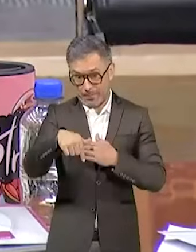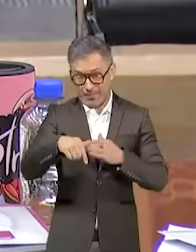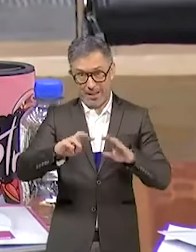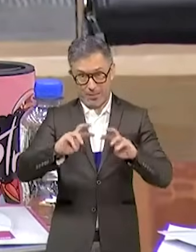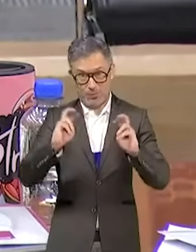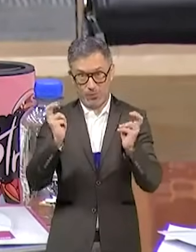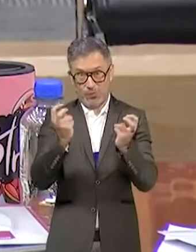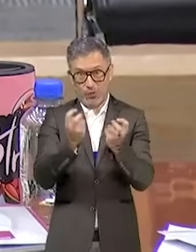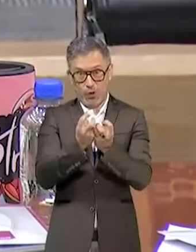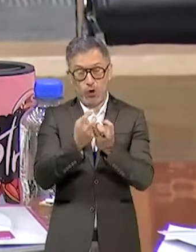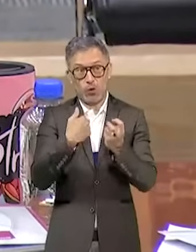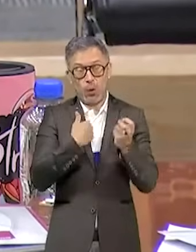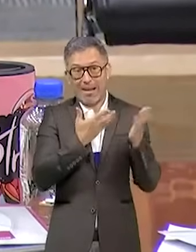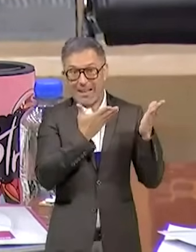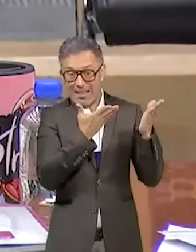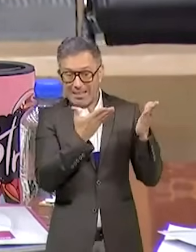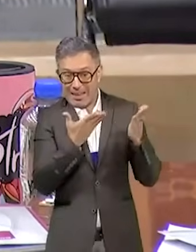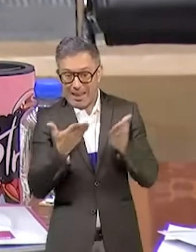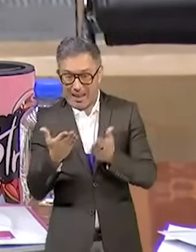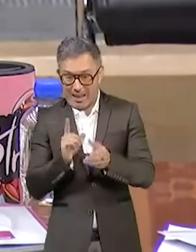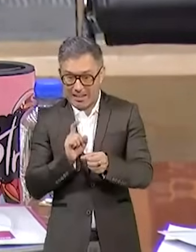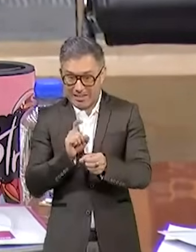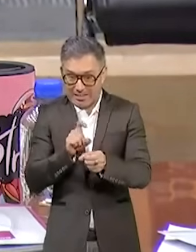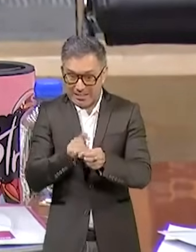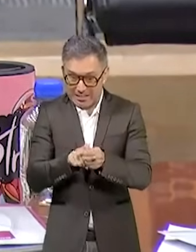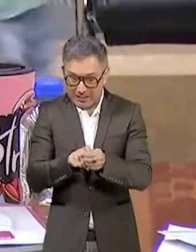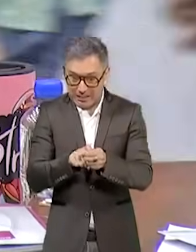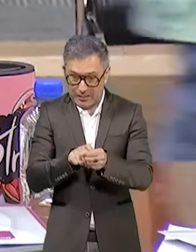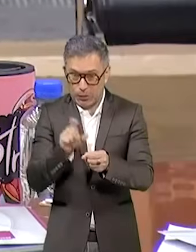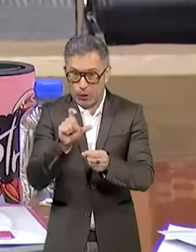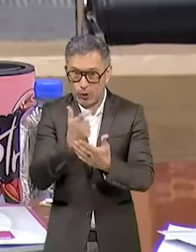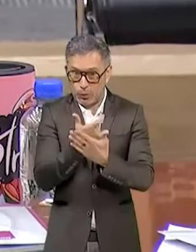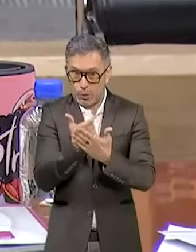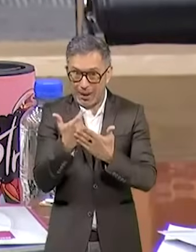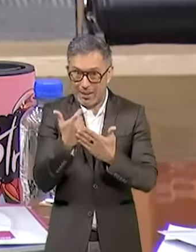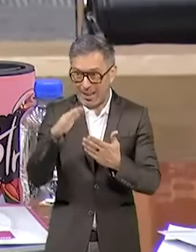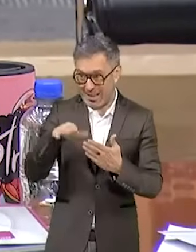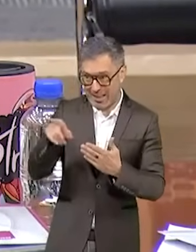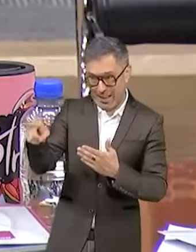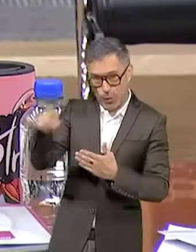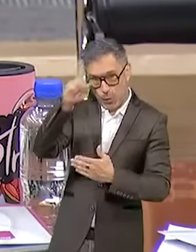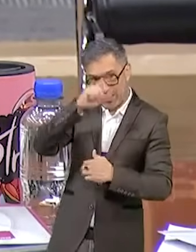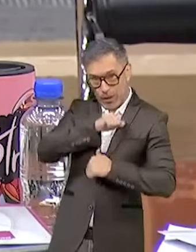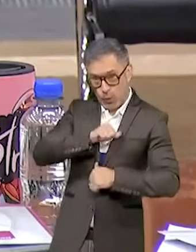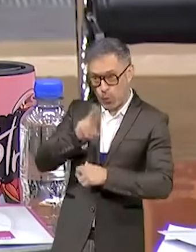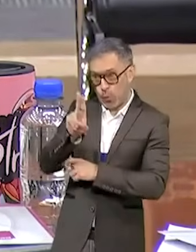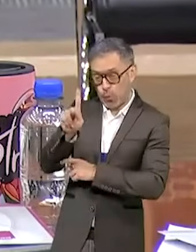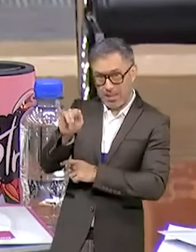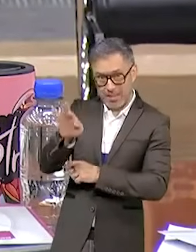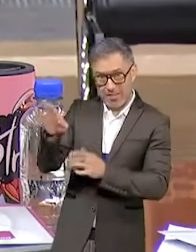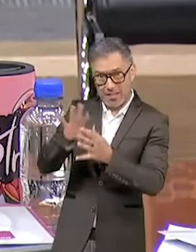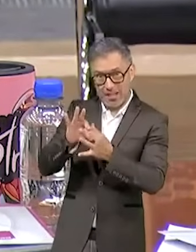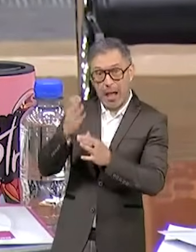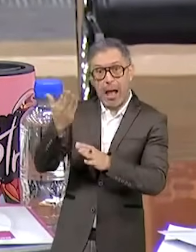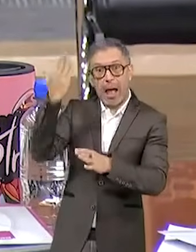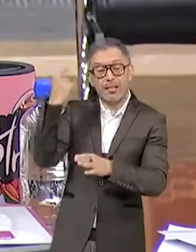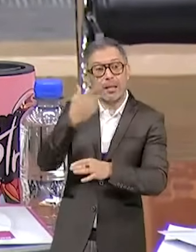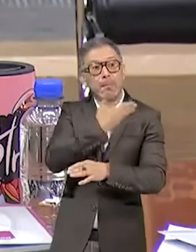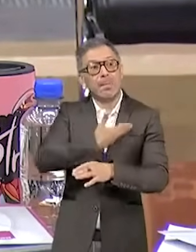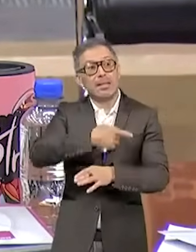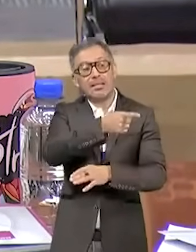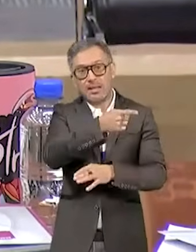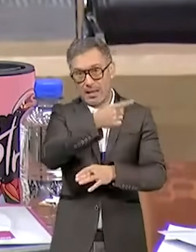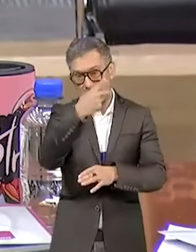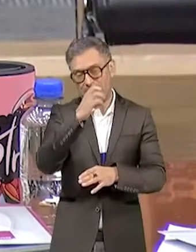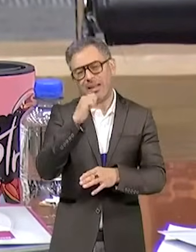sueldo, también hago esta diferenciación que ha hecho el consejero Uquib, del presidente de la República era distinto. Y por lo tanto